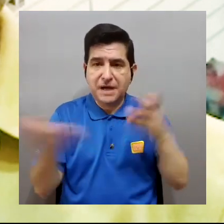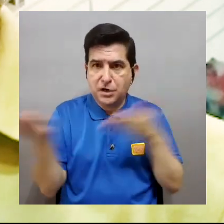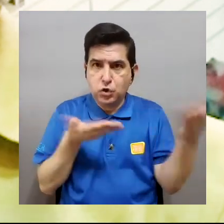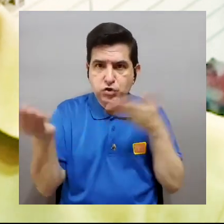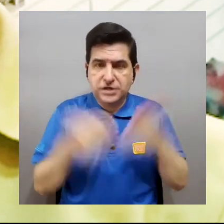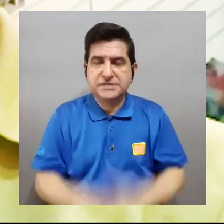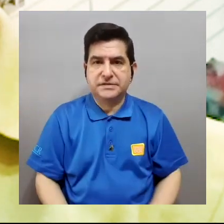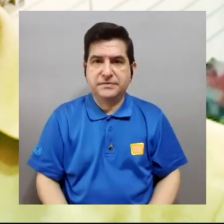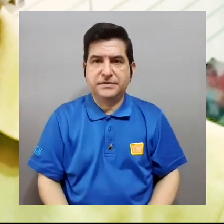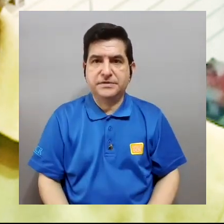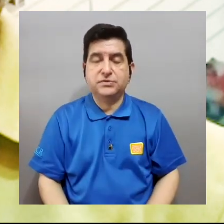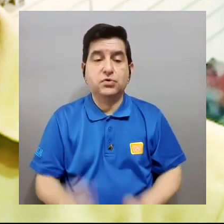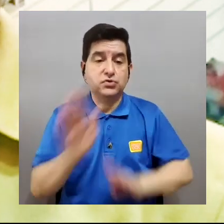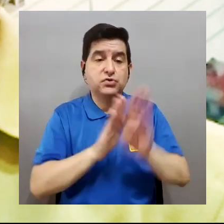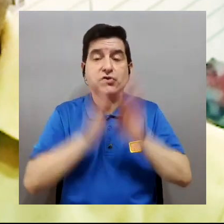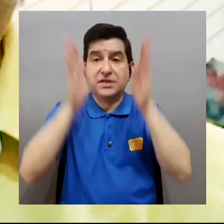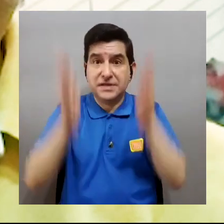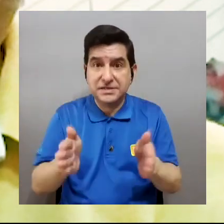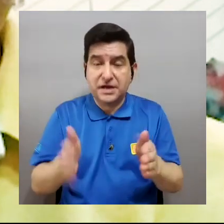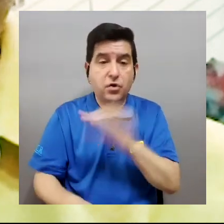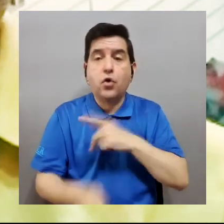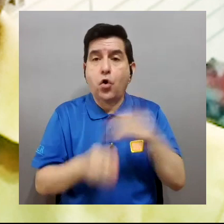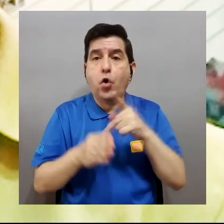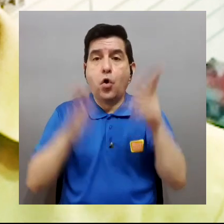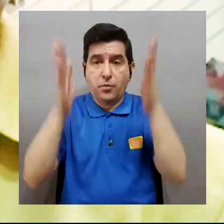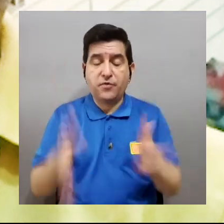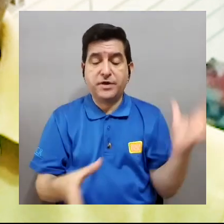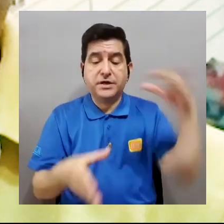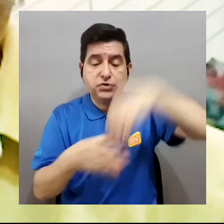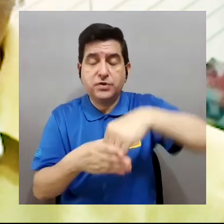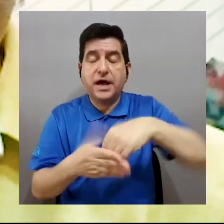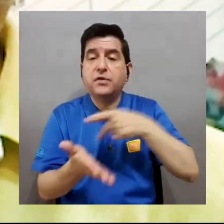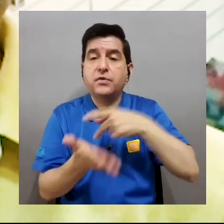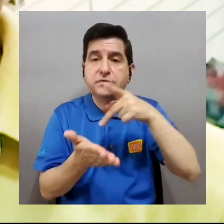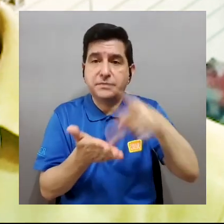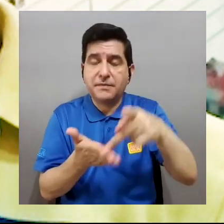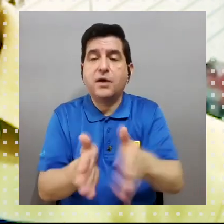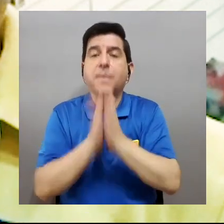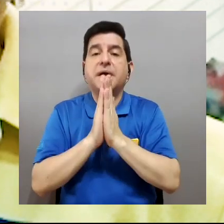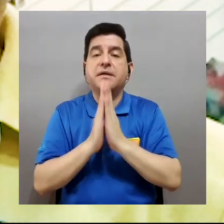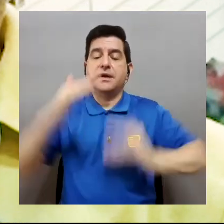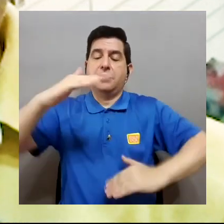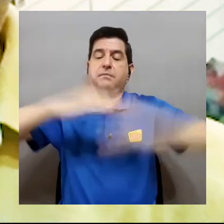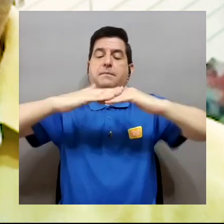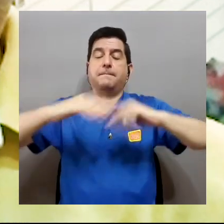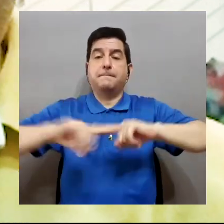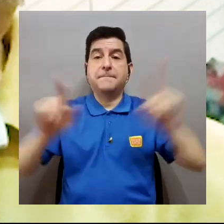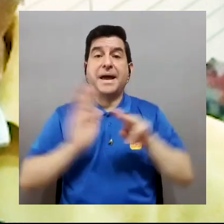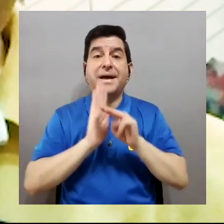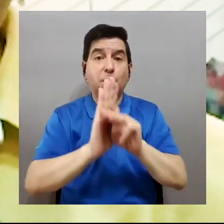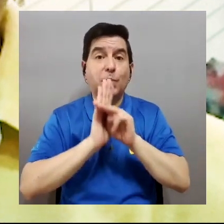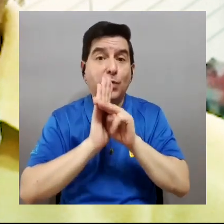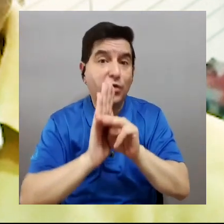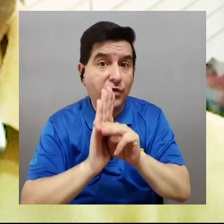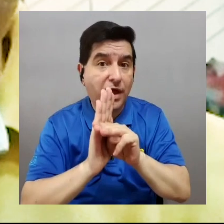los dineros que el desarrollador o los profesionales que están involucrados pueden cobrar. Pero el modelo